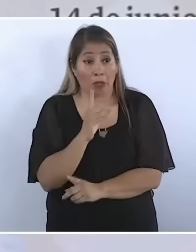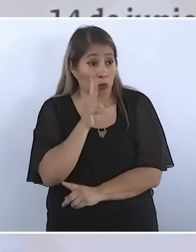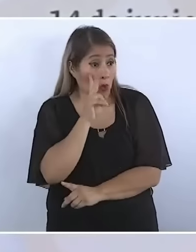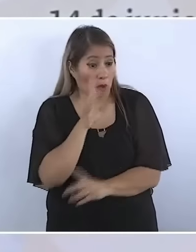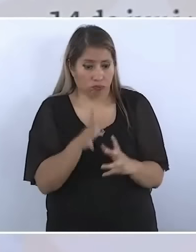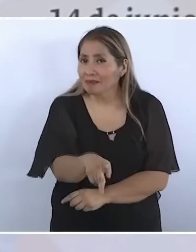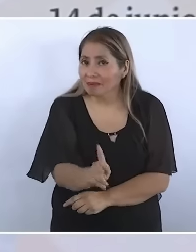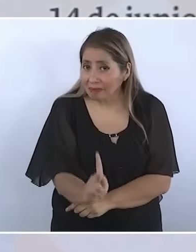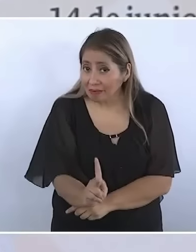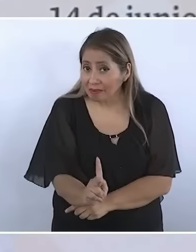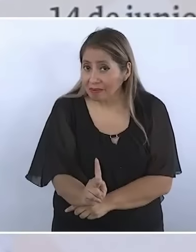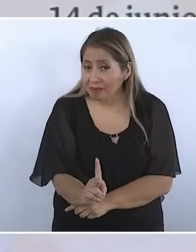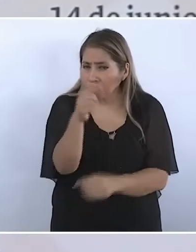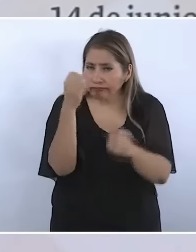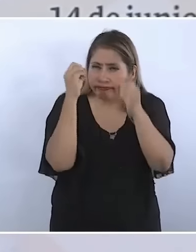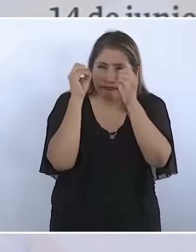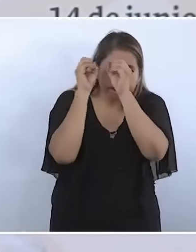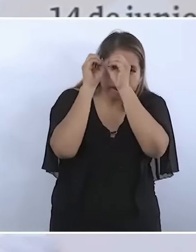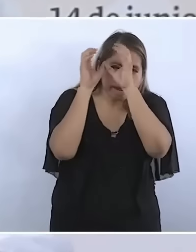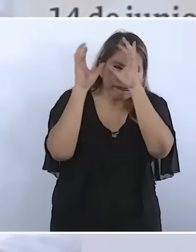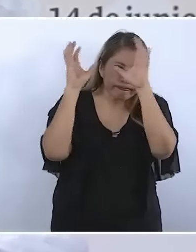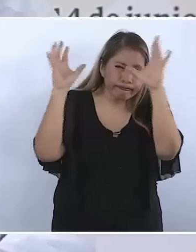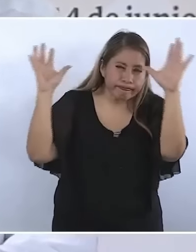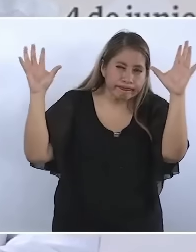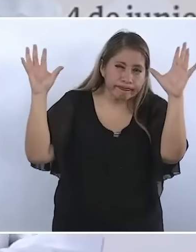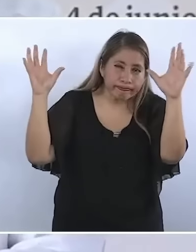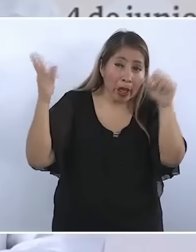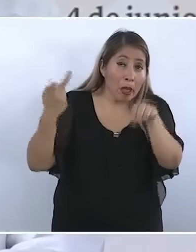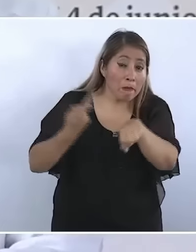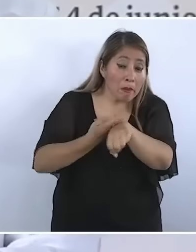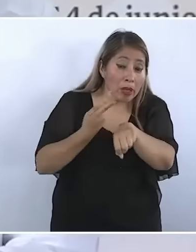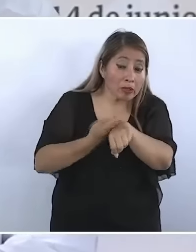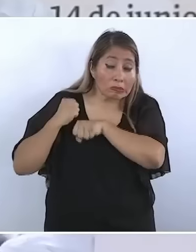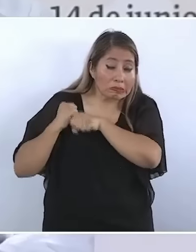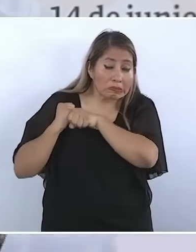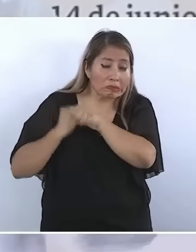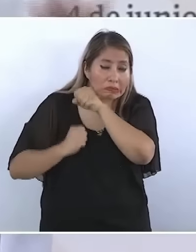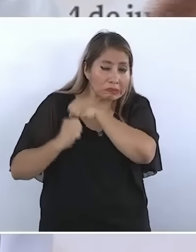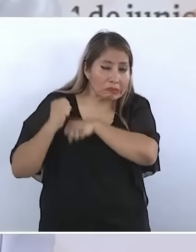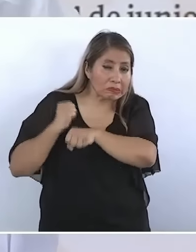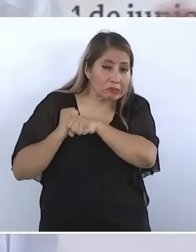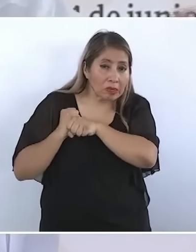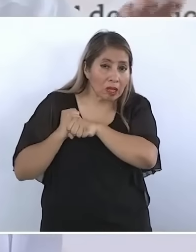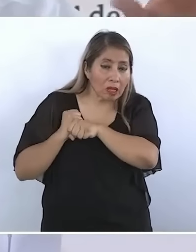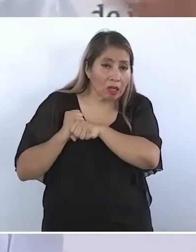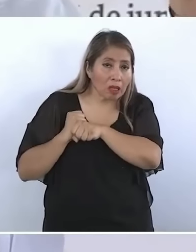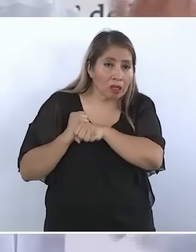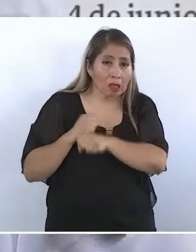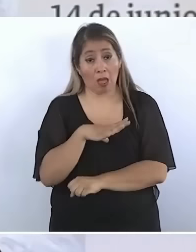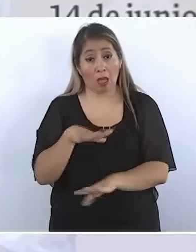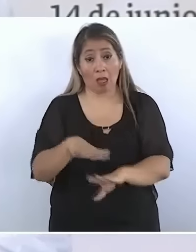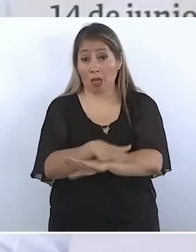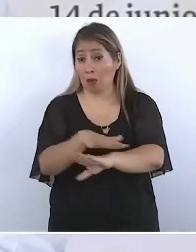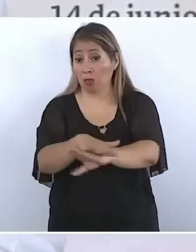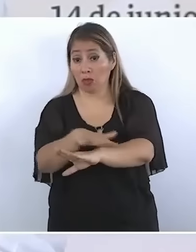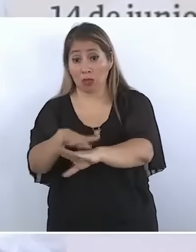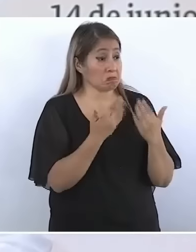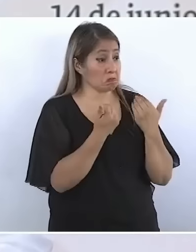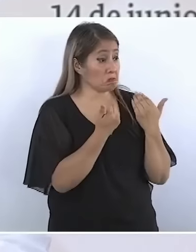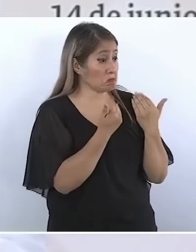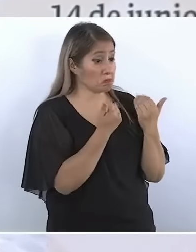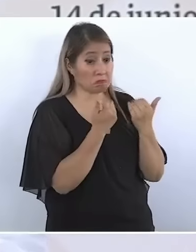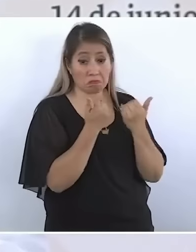dimensión, pero imagínense que han pasado siglos sin que haya cambios